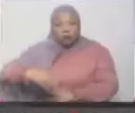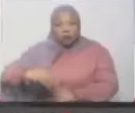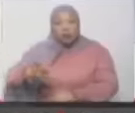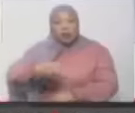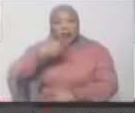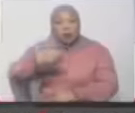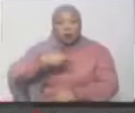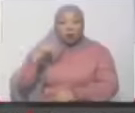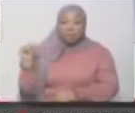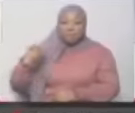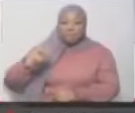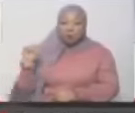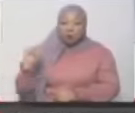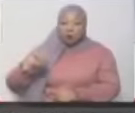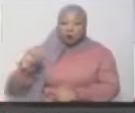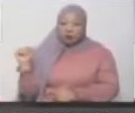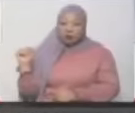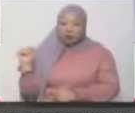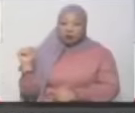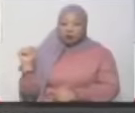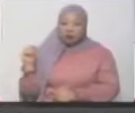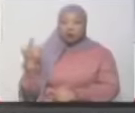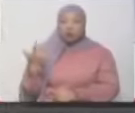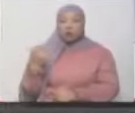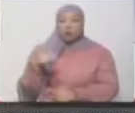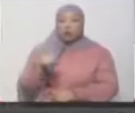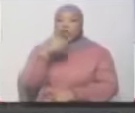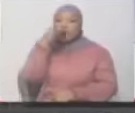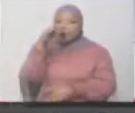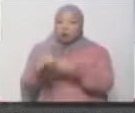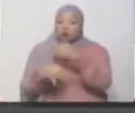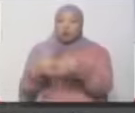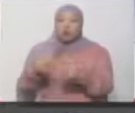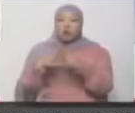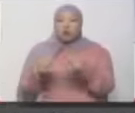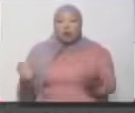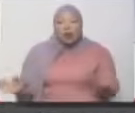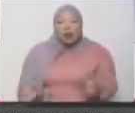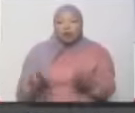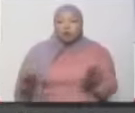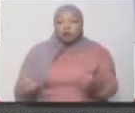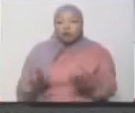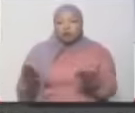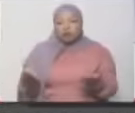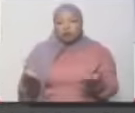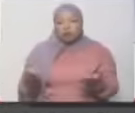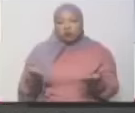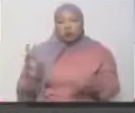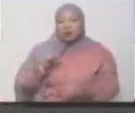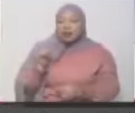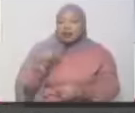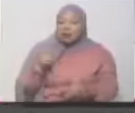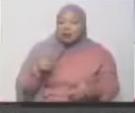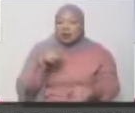policía. Y usted, presidente, dio una instrucción, darle todo el reimpulso